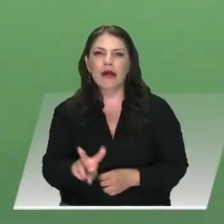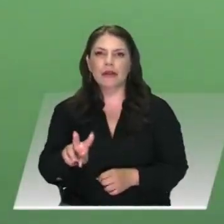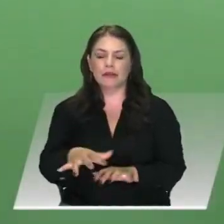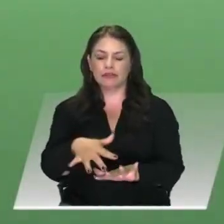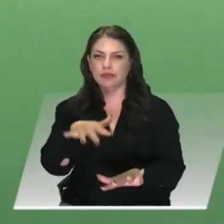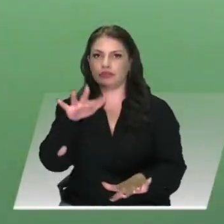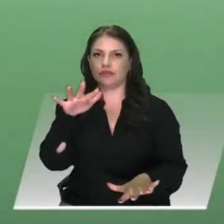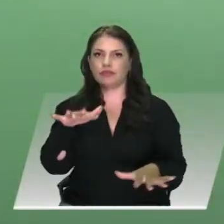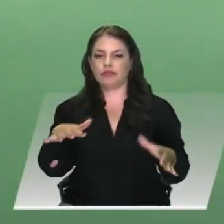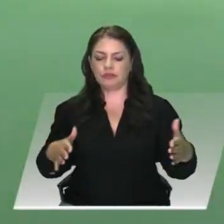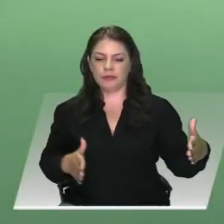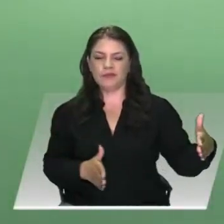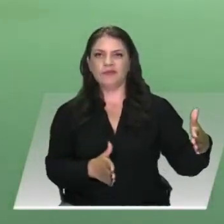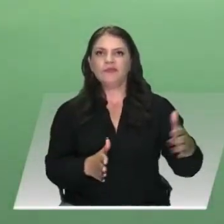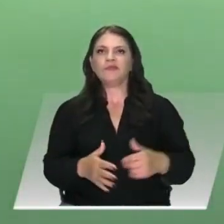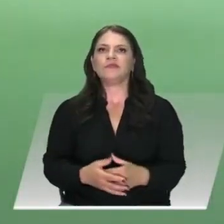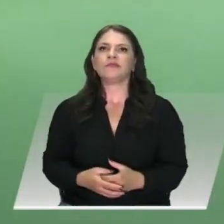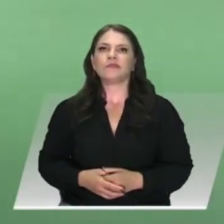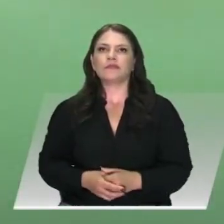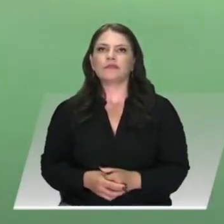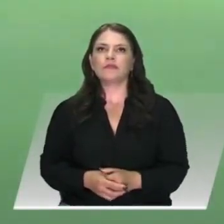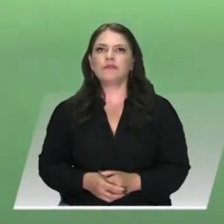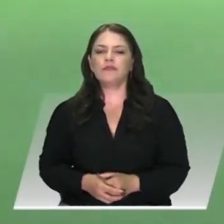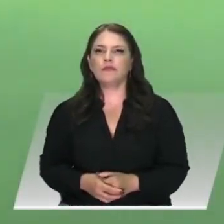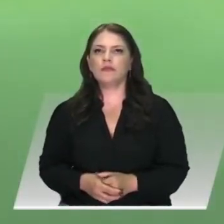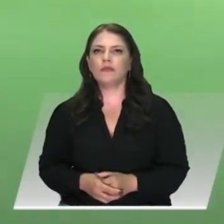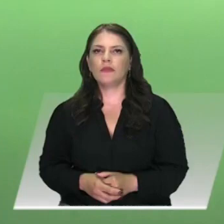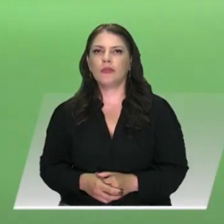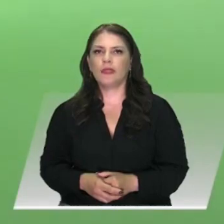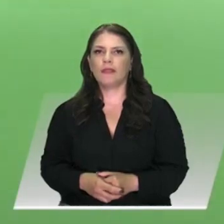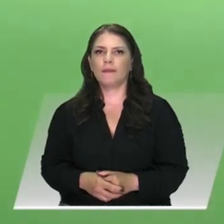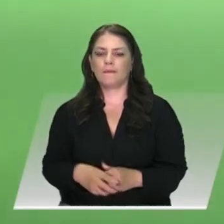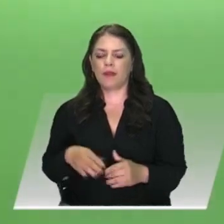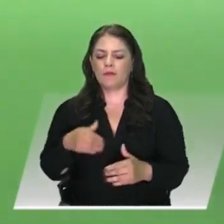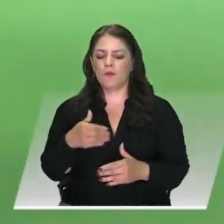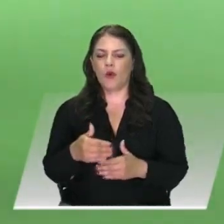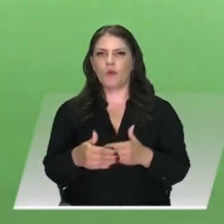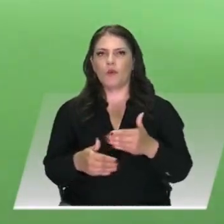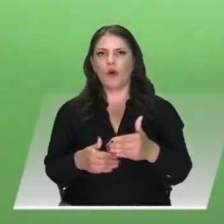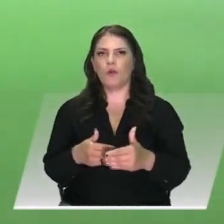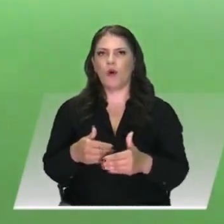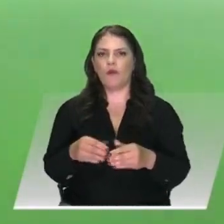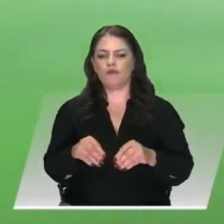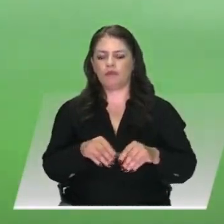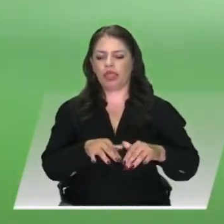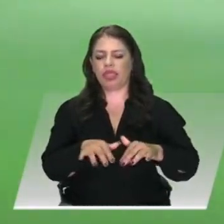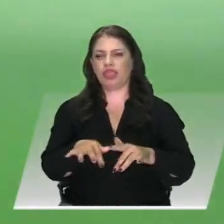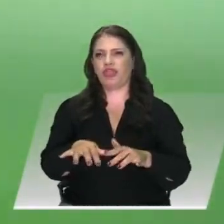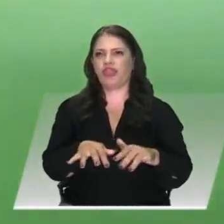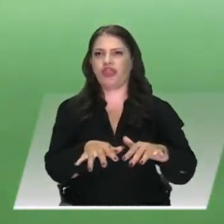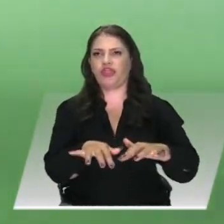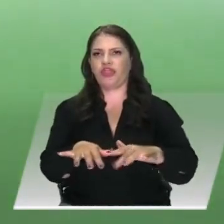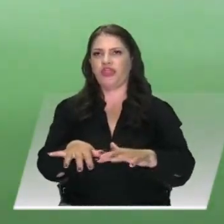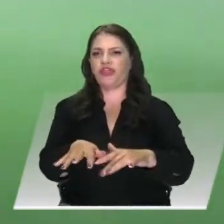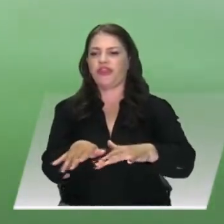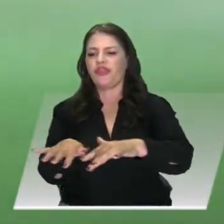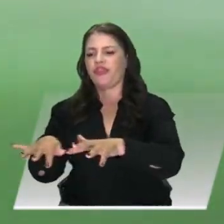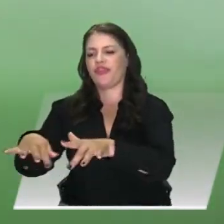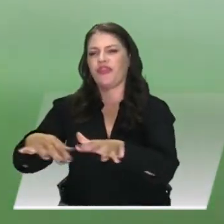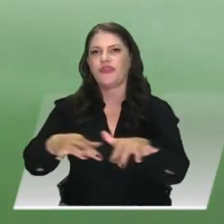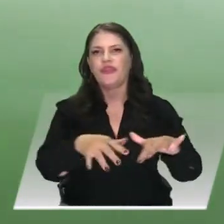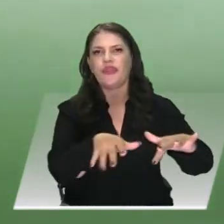apareció en el canal que conecta Campos San Lucas con el gran canal y poco a poco se fue extendiendo por el resto de los canales venecianos